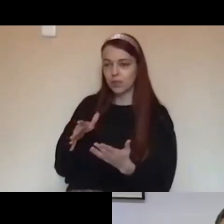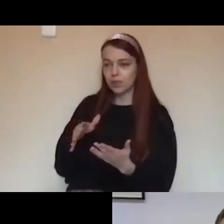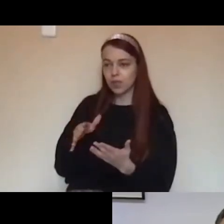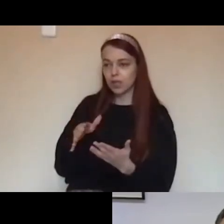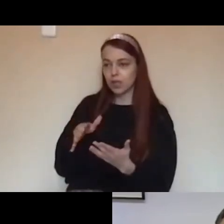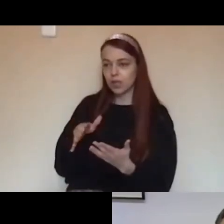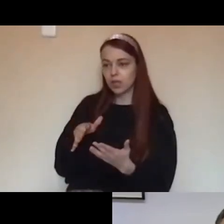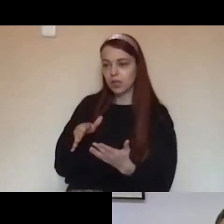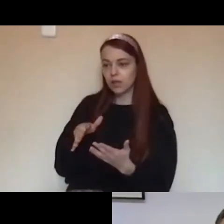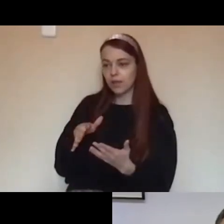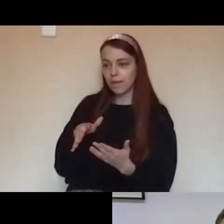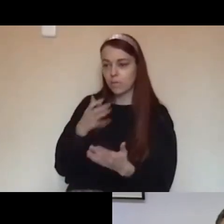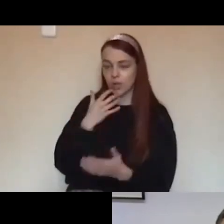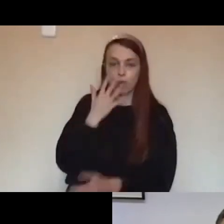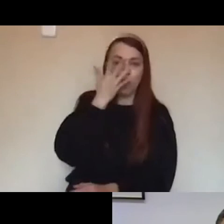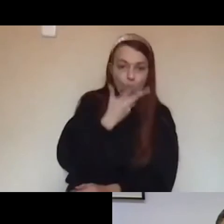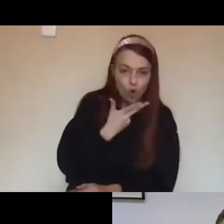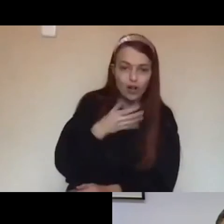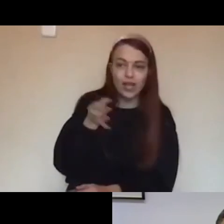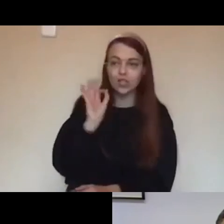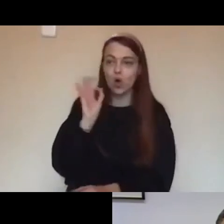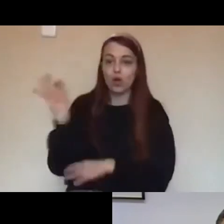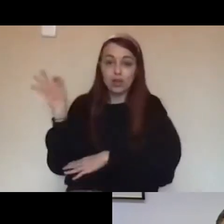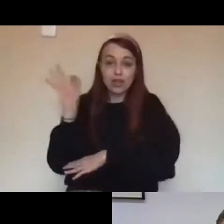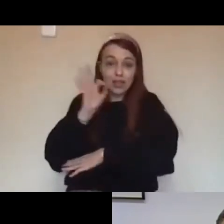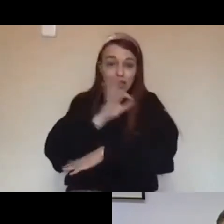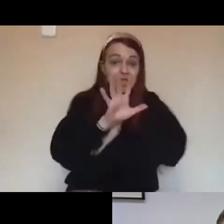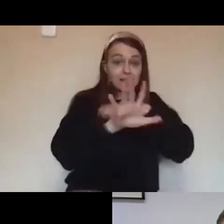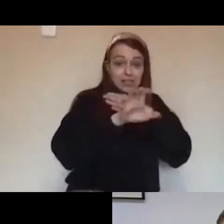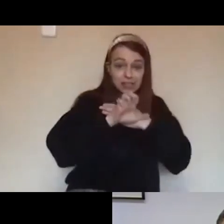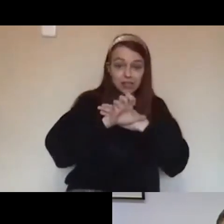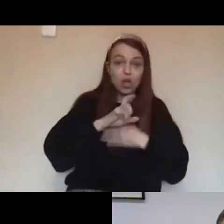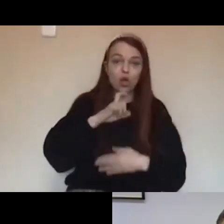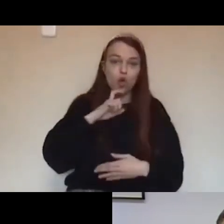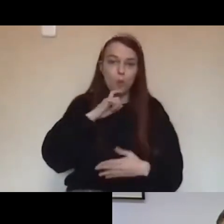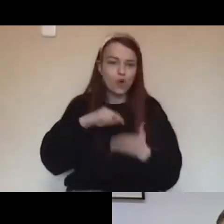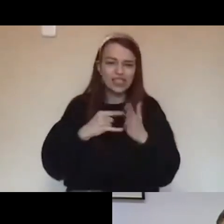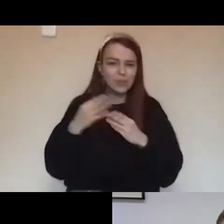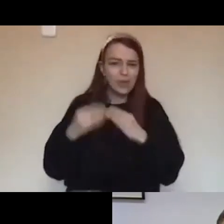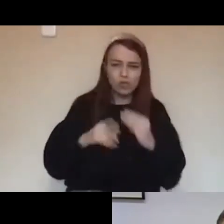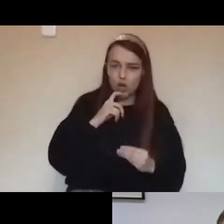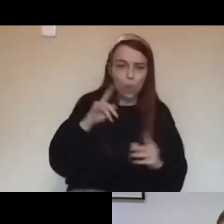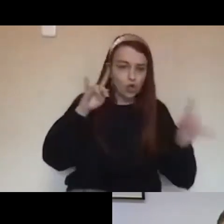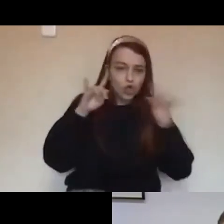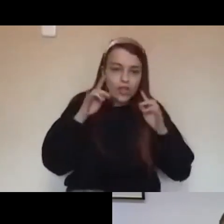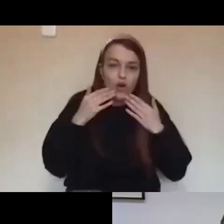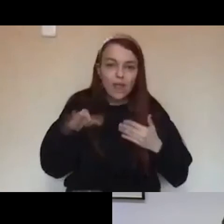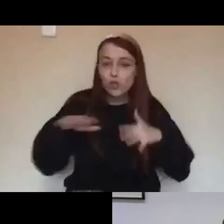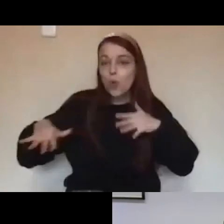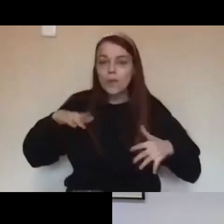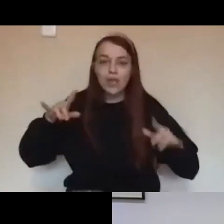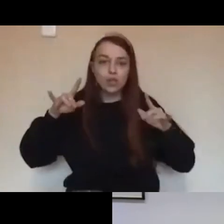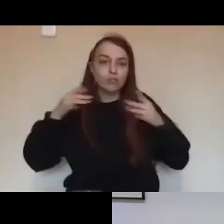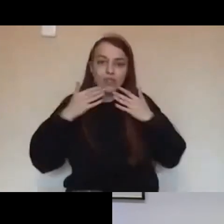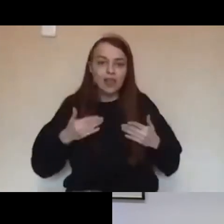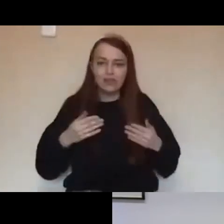capturar colores, para capturar una puesta de sol? ¿Cómo se hace? ¿A través del sonido? ¿A través del movimiento?